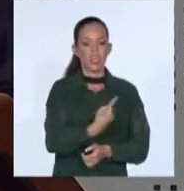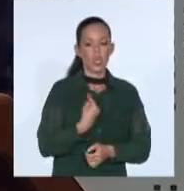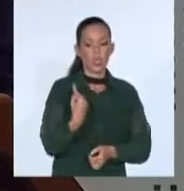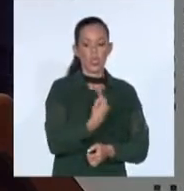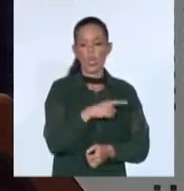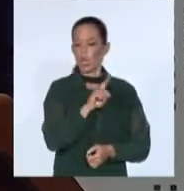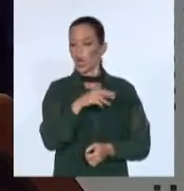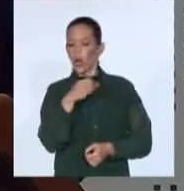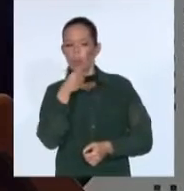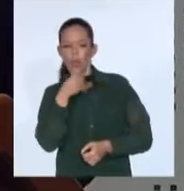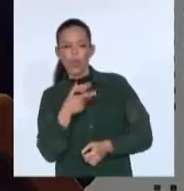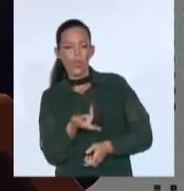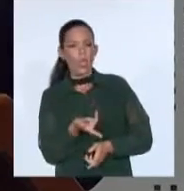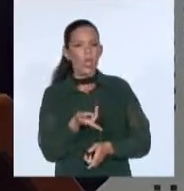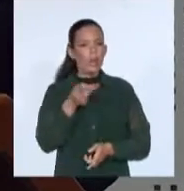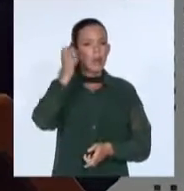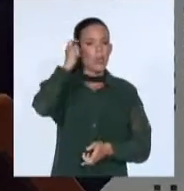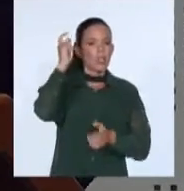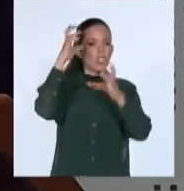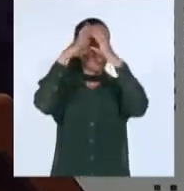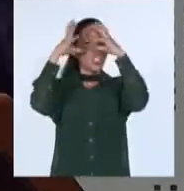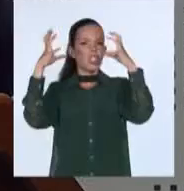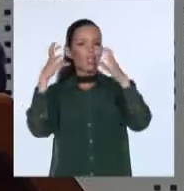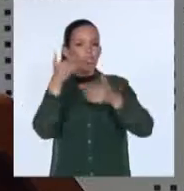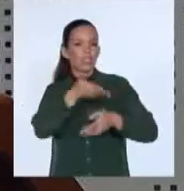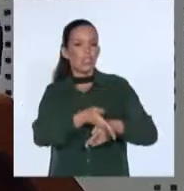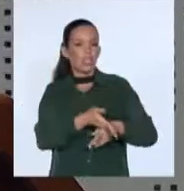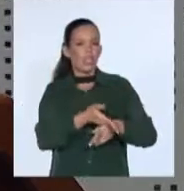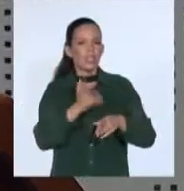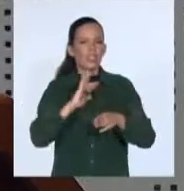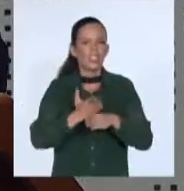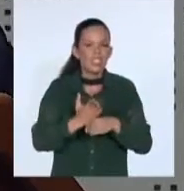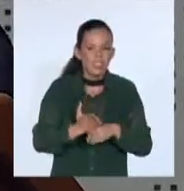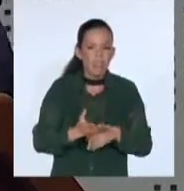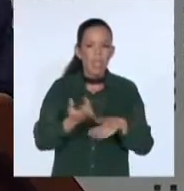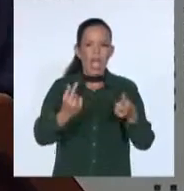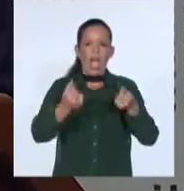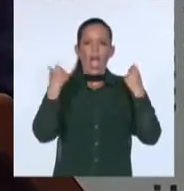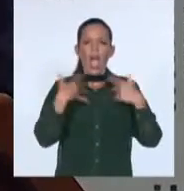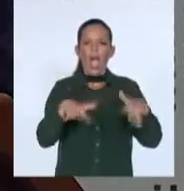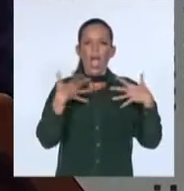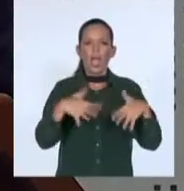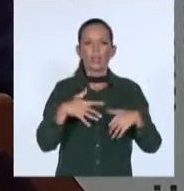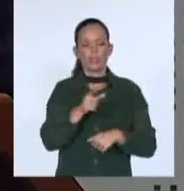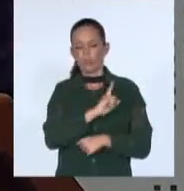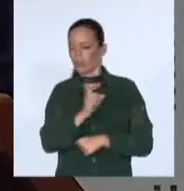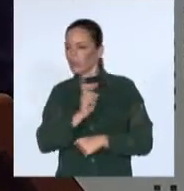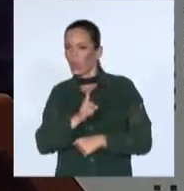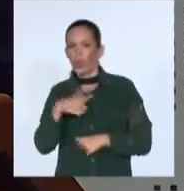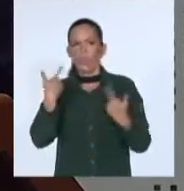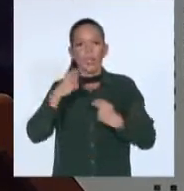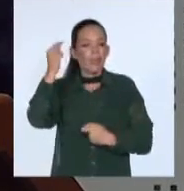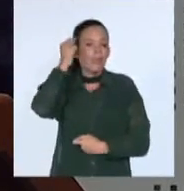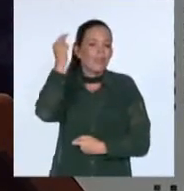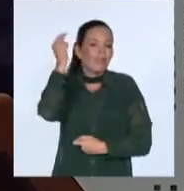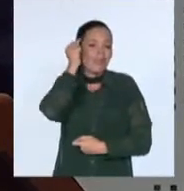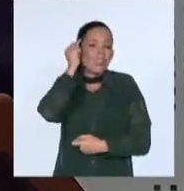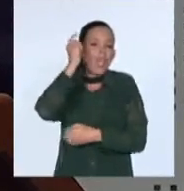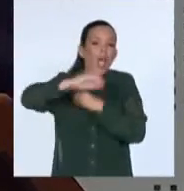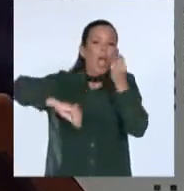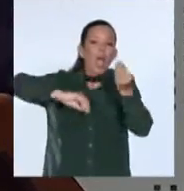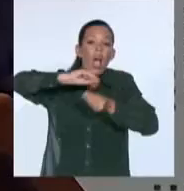lo verdaderamente caro no es la ciencia, lo caro es la ignorancia, lo caro es la falta